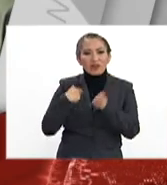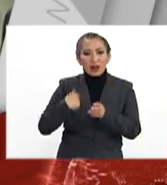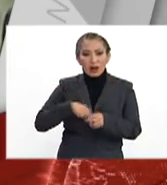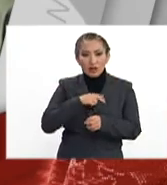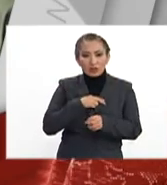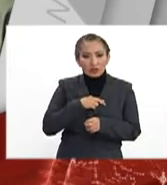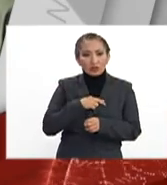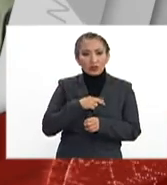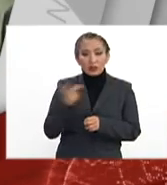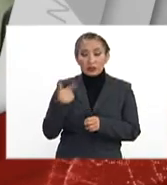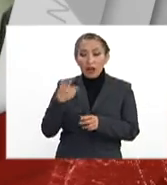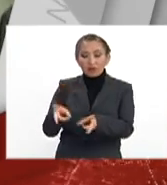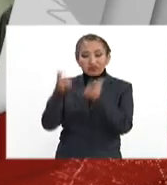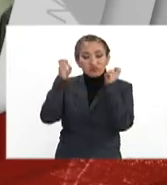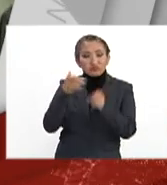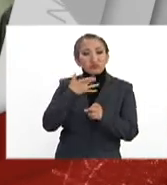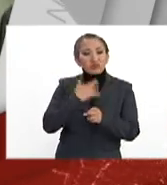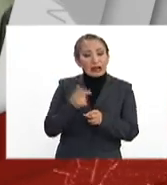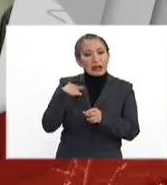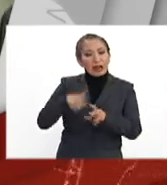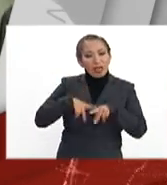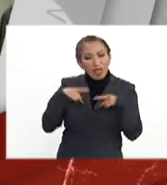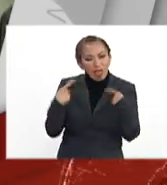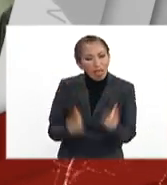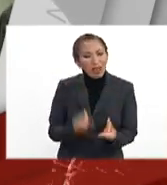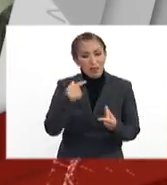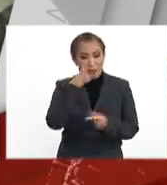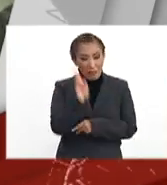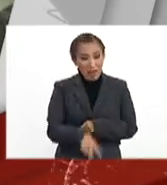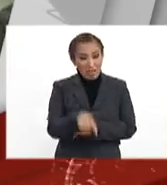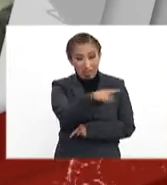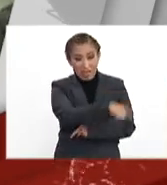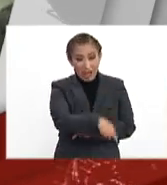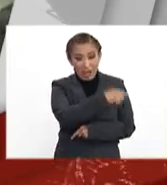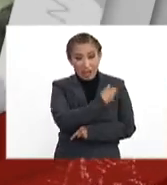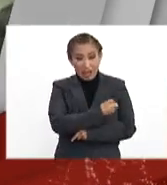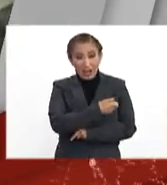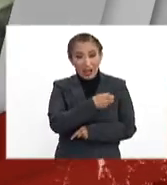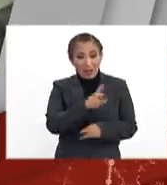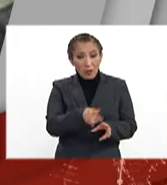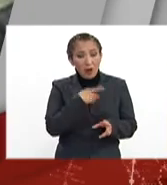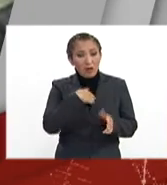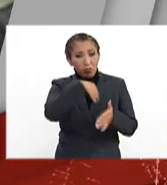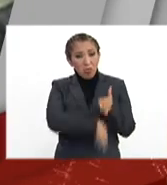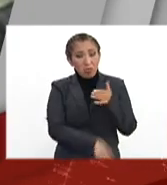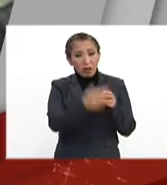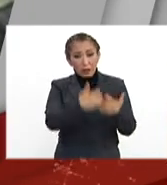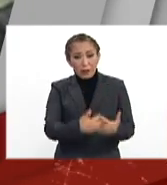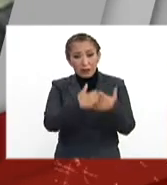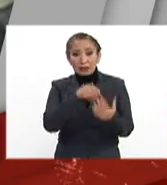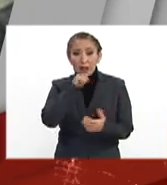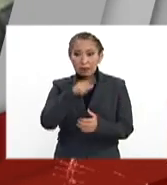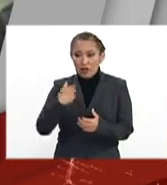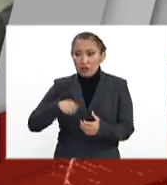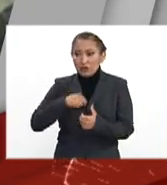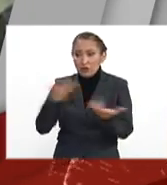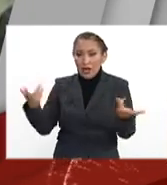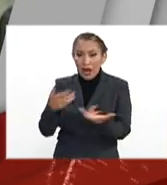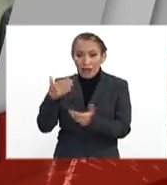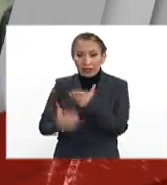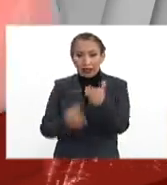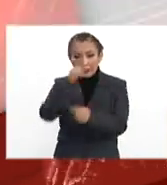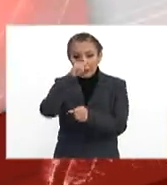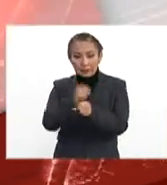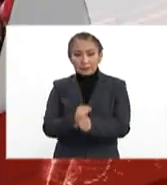reconocer que el robo de combustible vulnera no solamente la salud de Pemex, sino la capacidad de recaudación de la